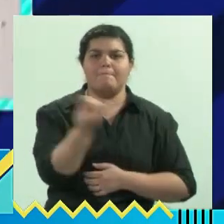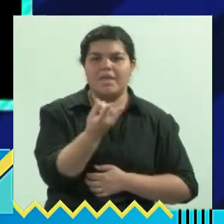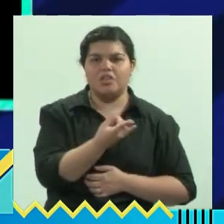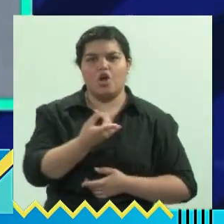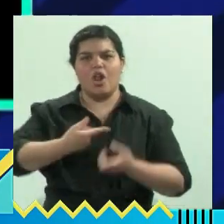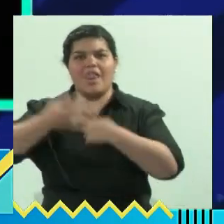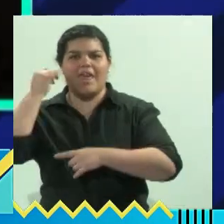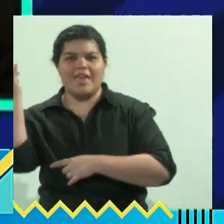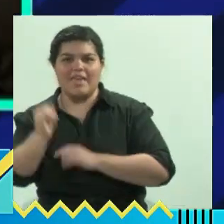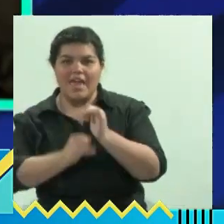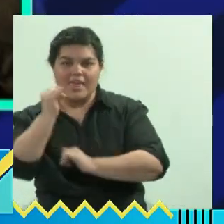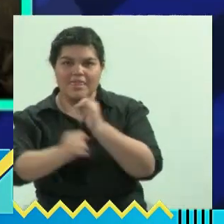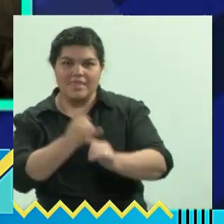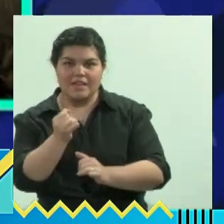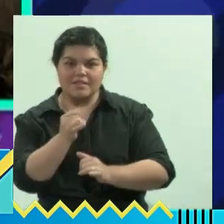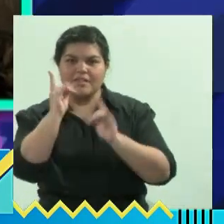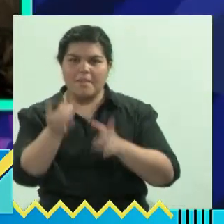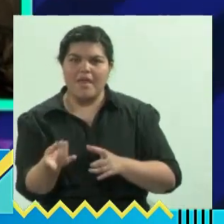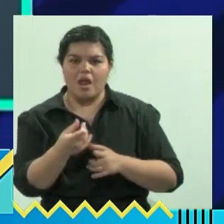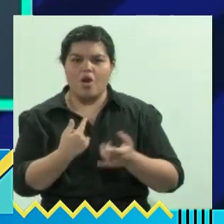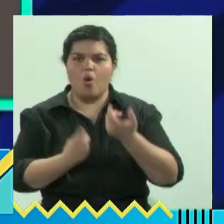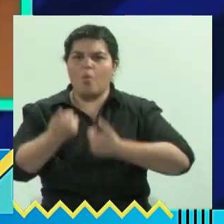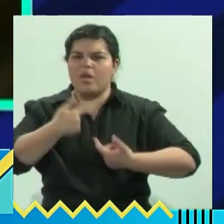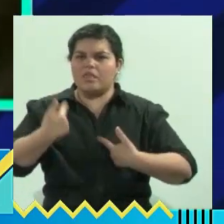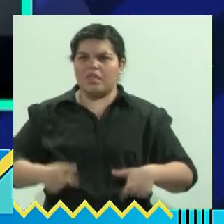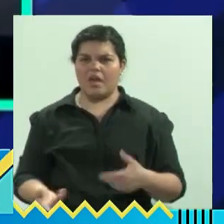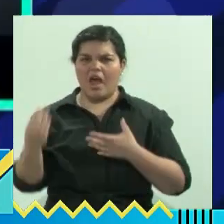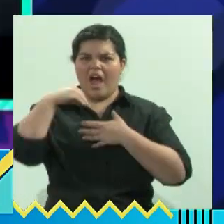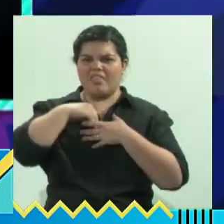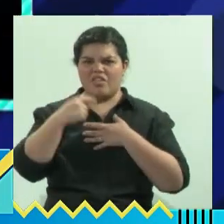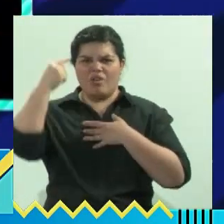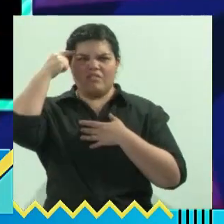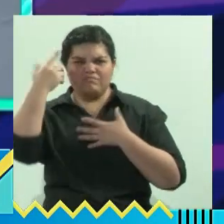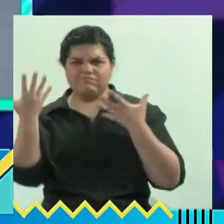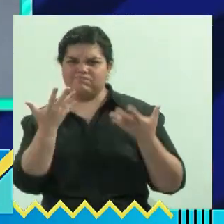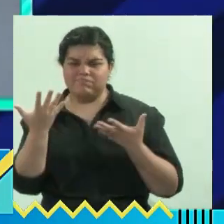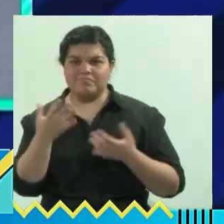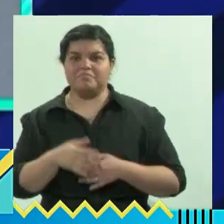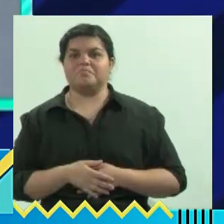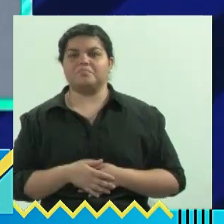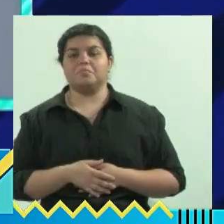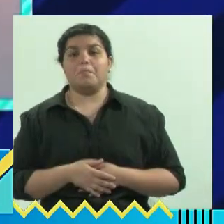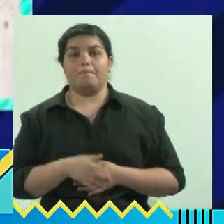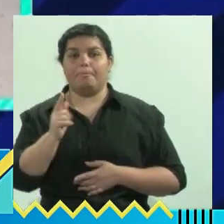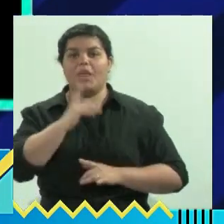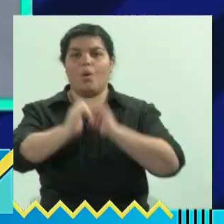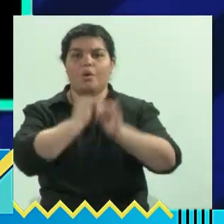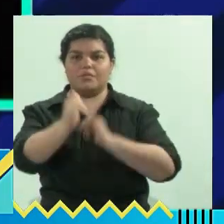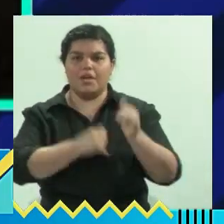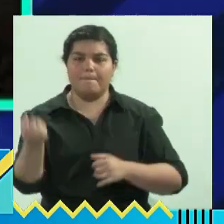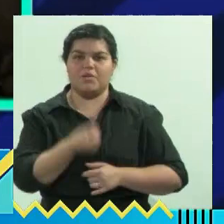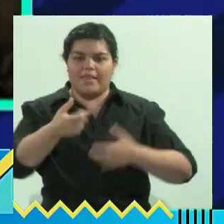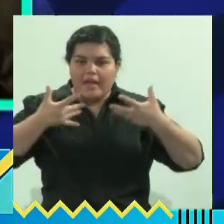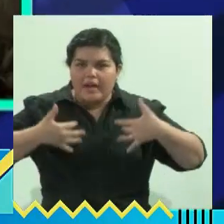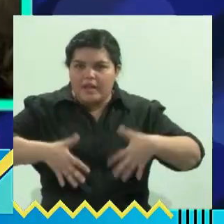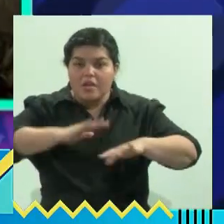va a hablar de la bestia que llevamos acá dentro o acá. Parafraseando uno de los personajes de la serie, es más fácil creer en los monstruos